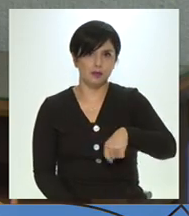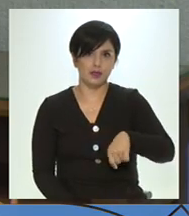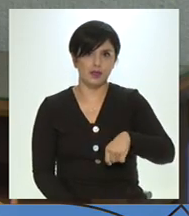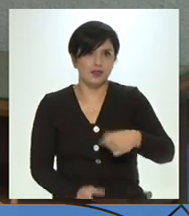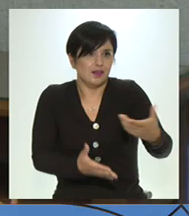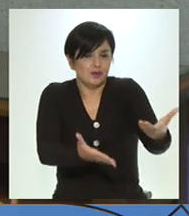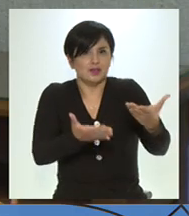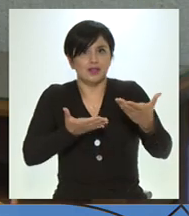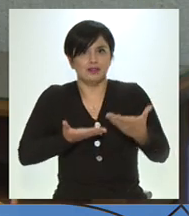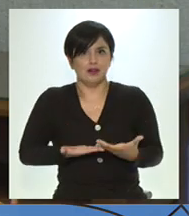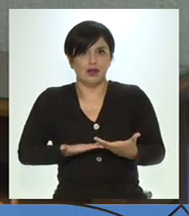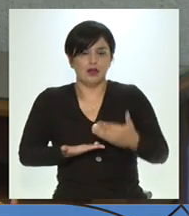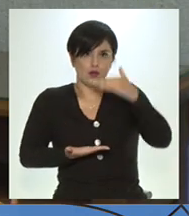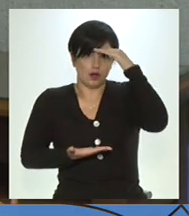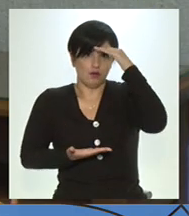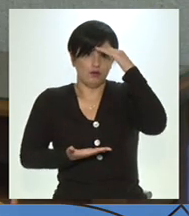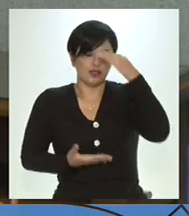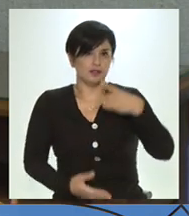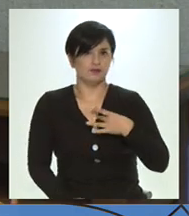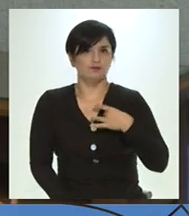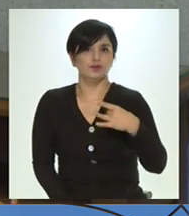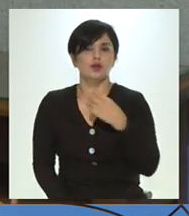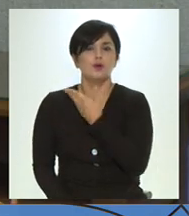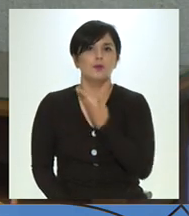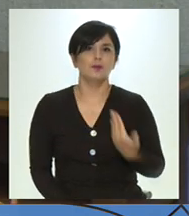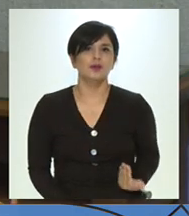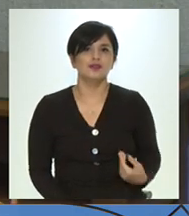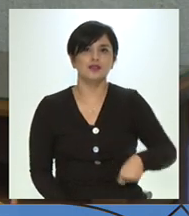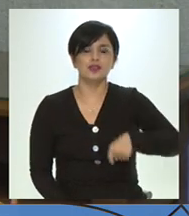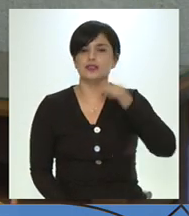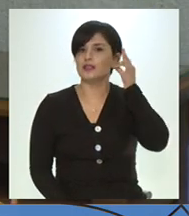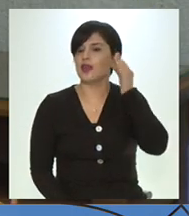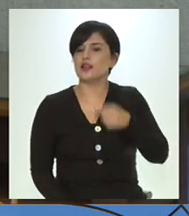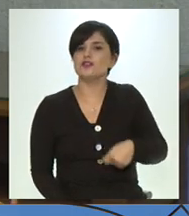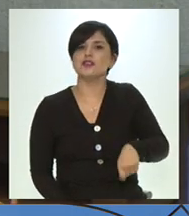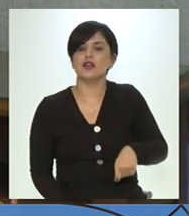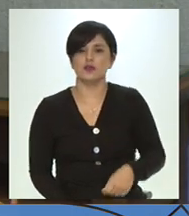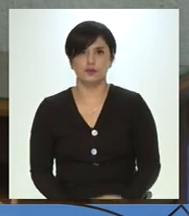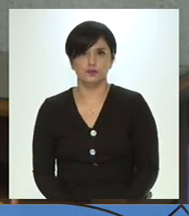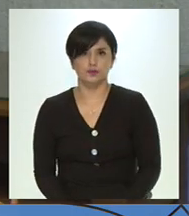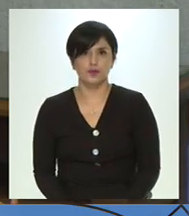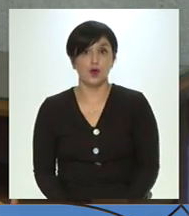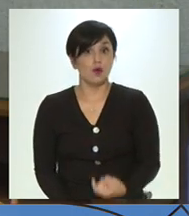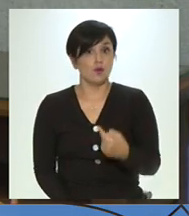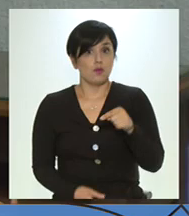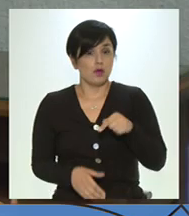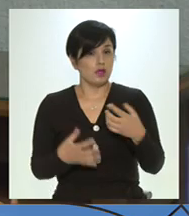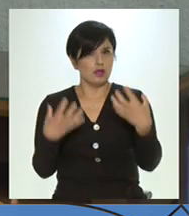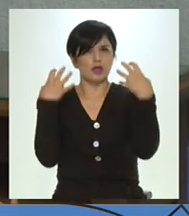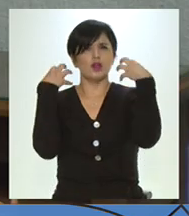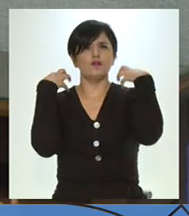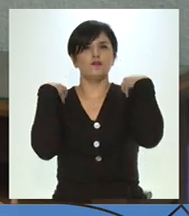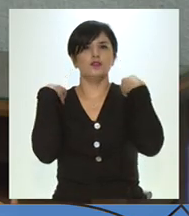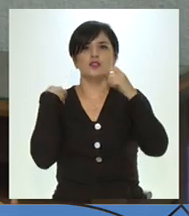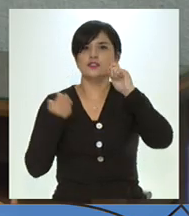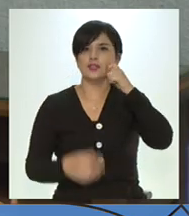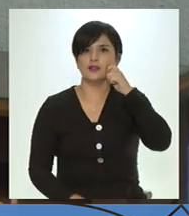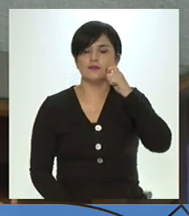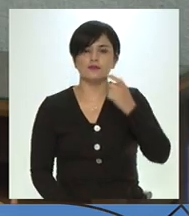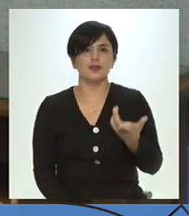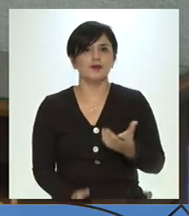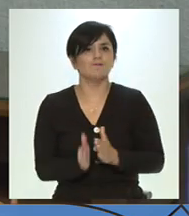ha brindado en este nombramiento como presidenta del senado porque esta responsabilidad envuelve una